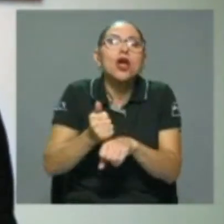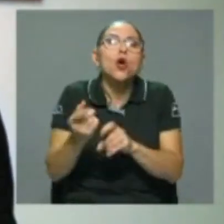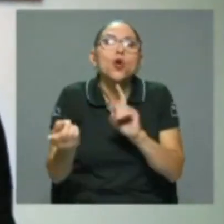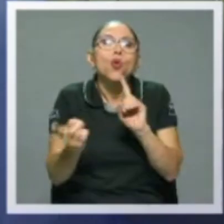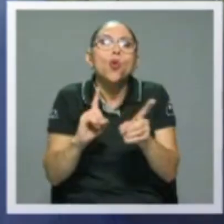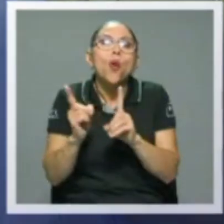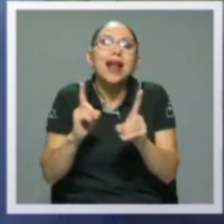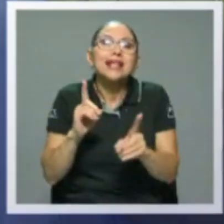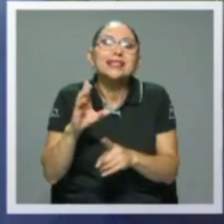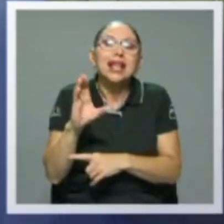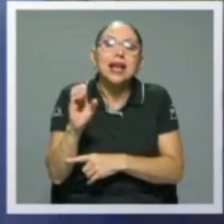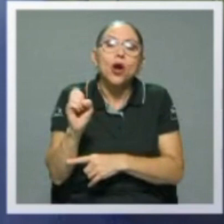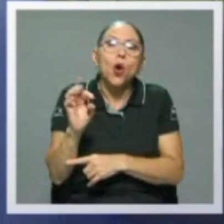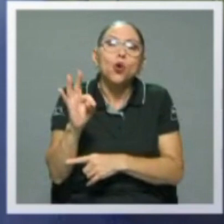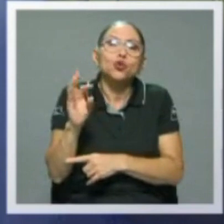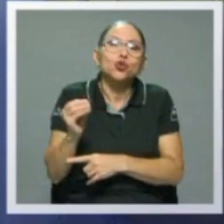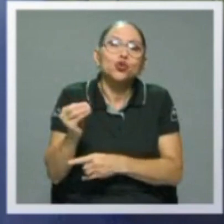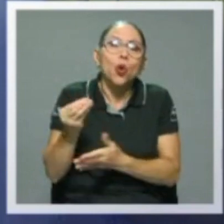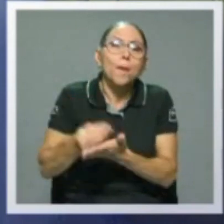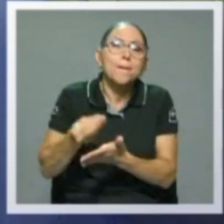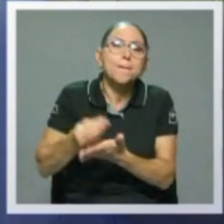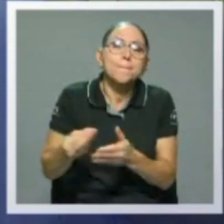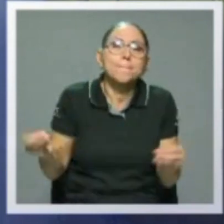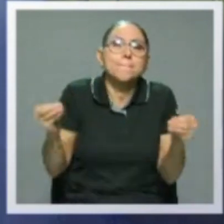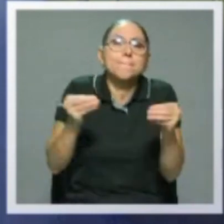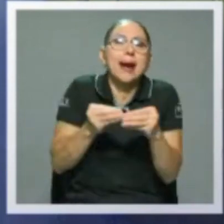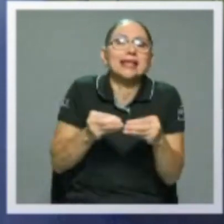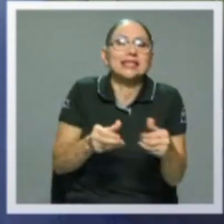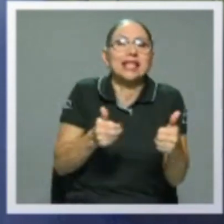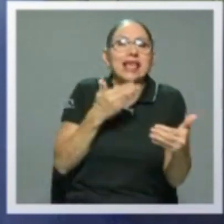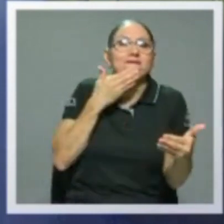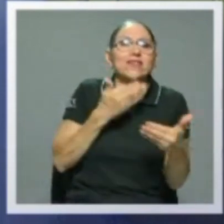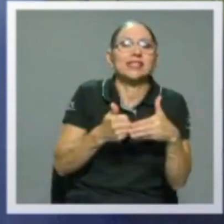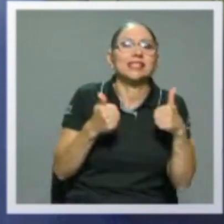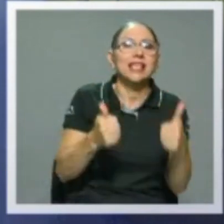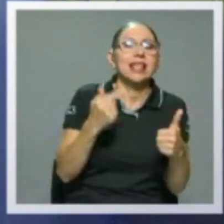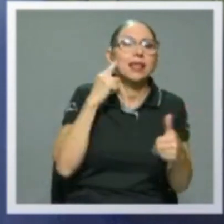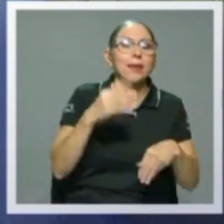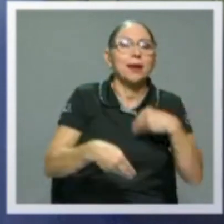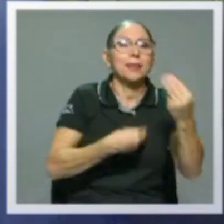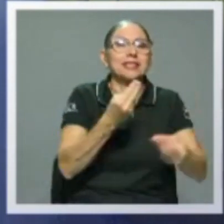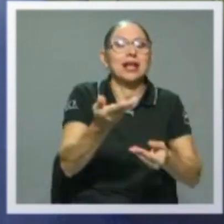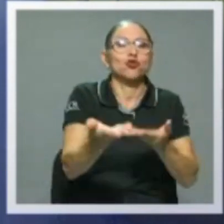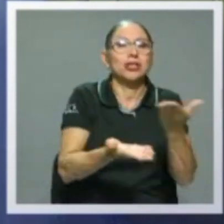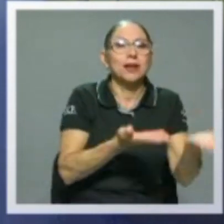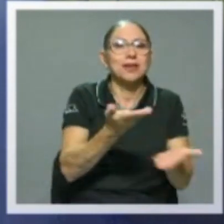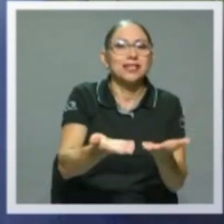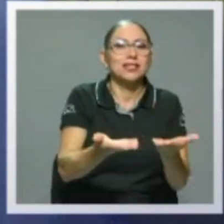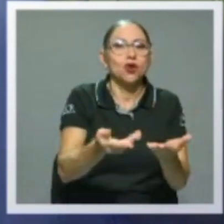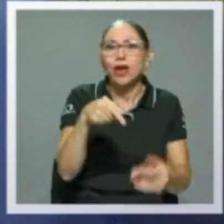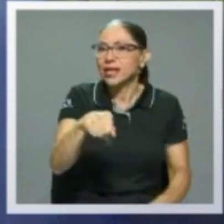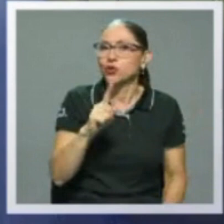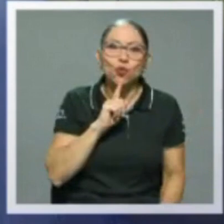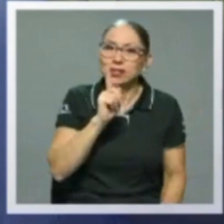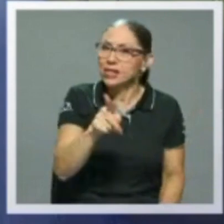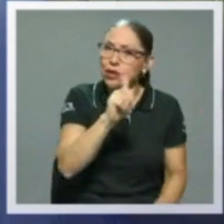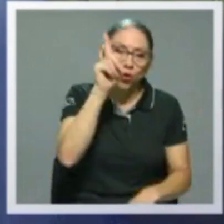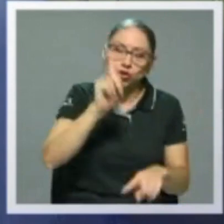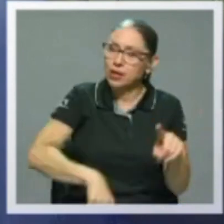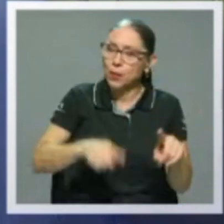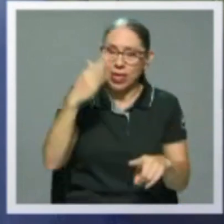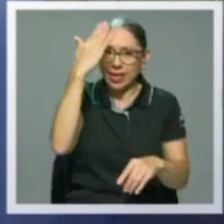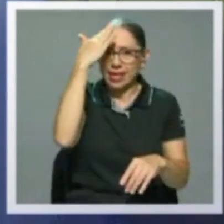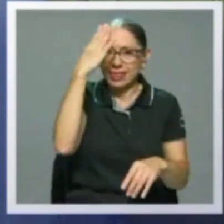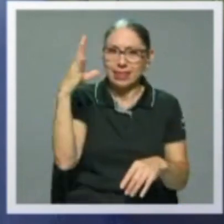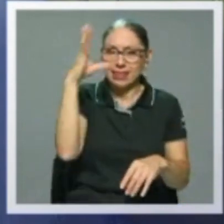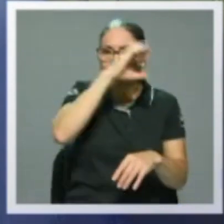más eficiente para prestar un servicio. Y eso no es cierto. Eso no se puede determinar. Consecuentemente, lo